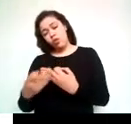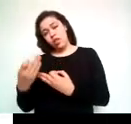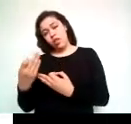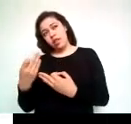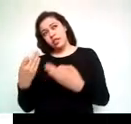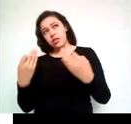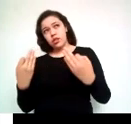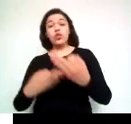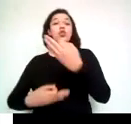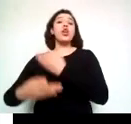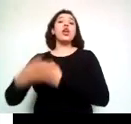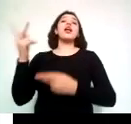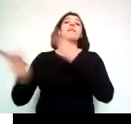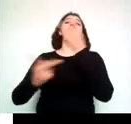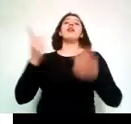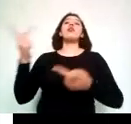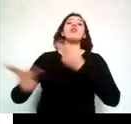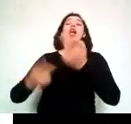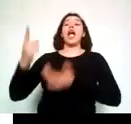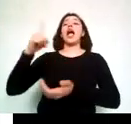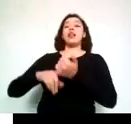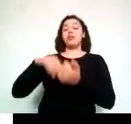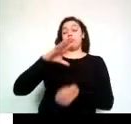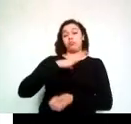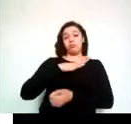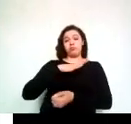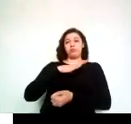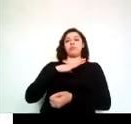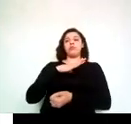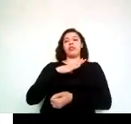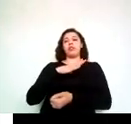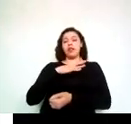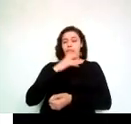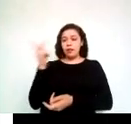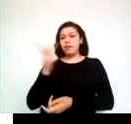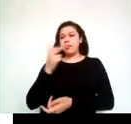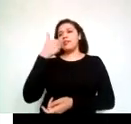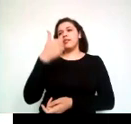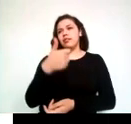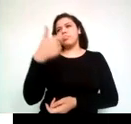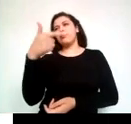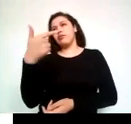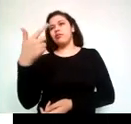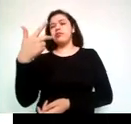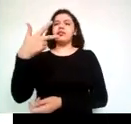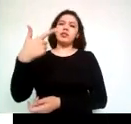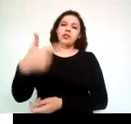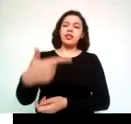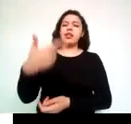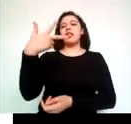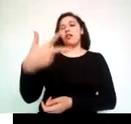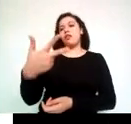todos los reactivos o preguntas que vienen aquí, es decir, la pregunta 6, 12, 7, 8,